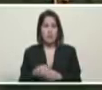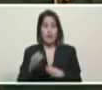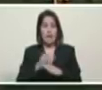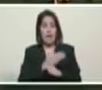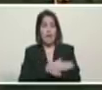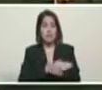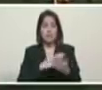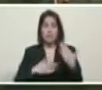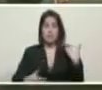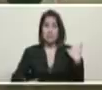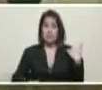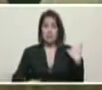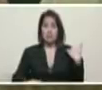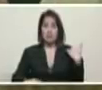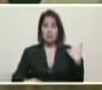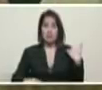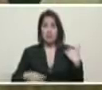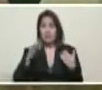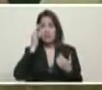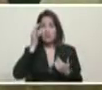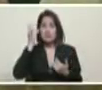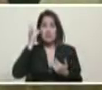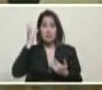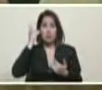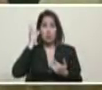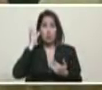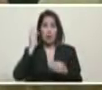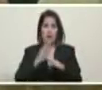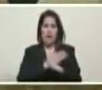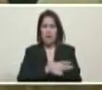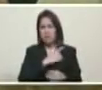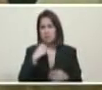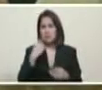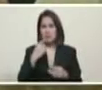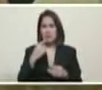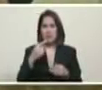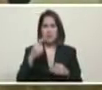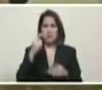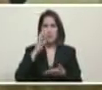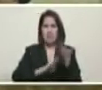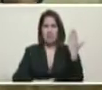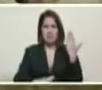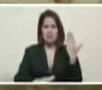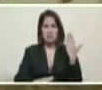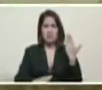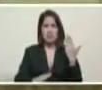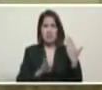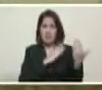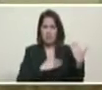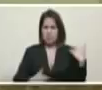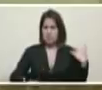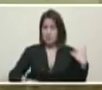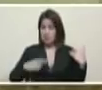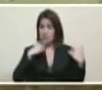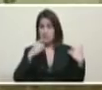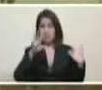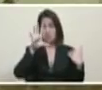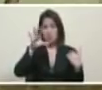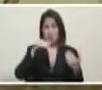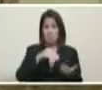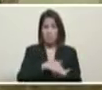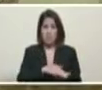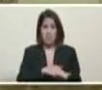expresidente Santos, antes de irse de la presidencia, declaró que iba a mover 5.000